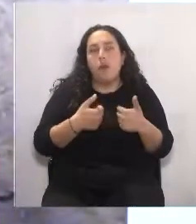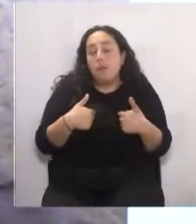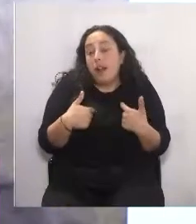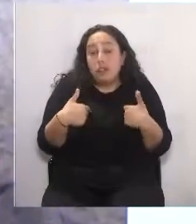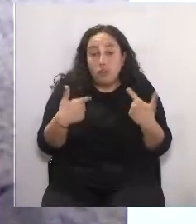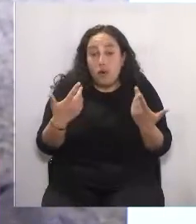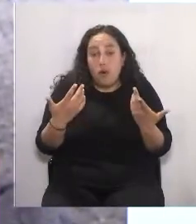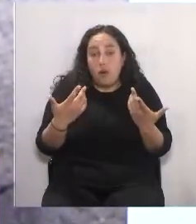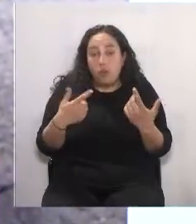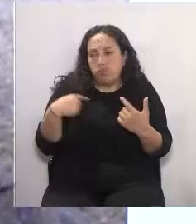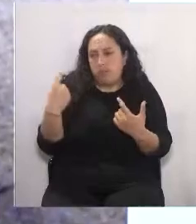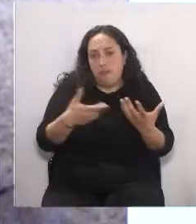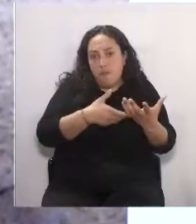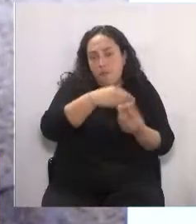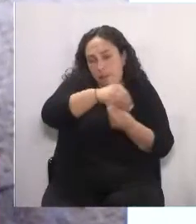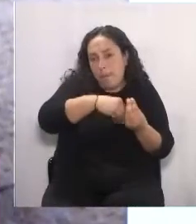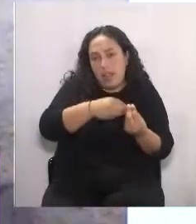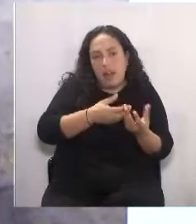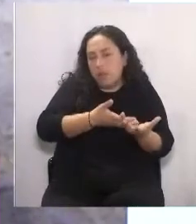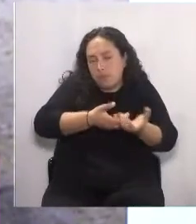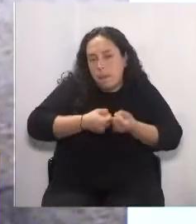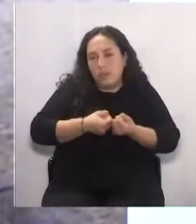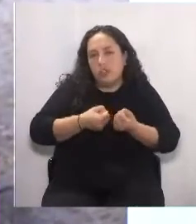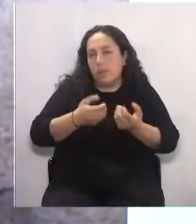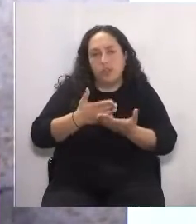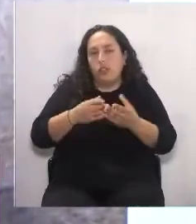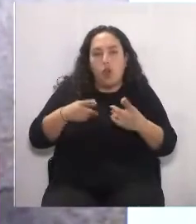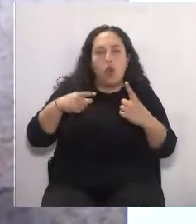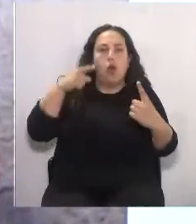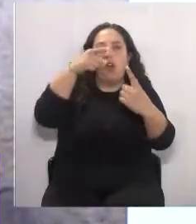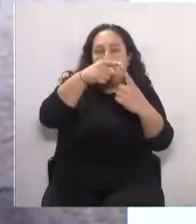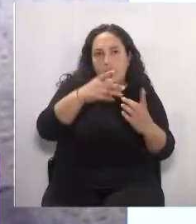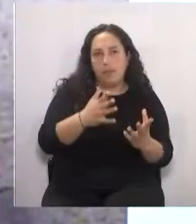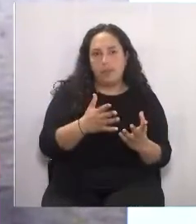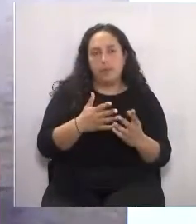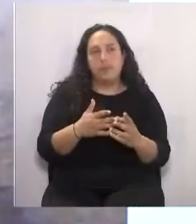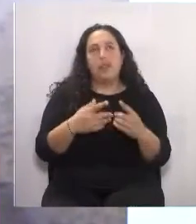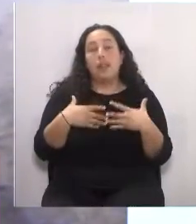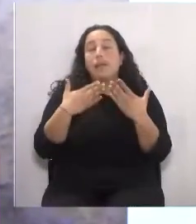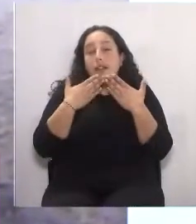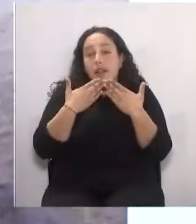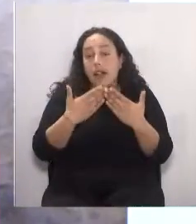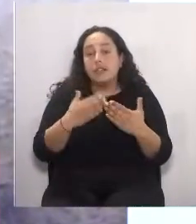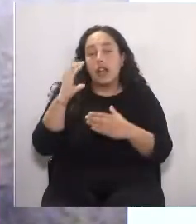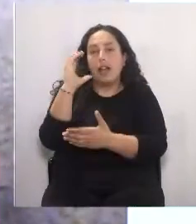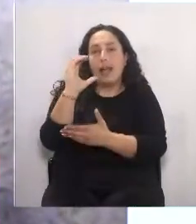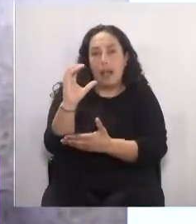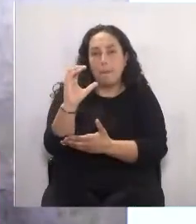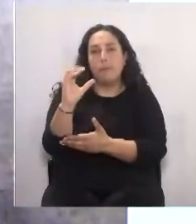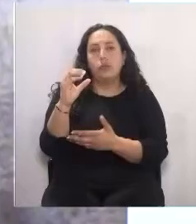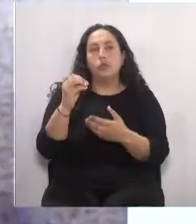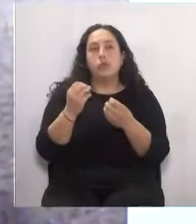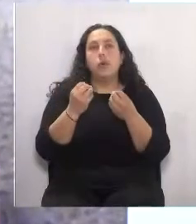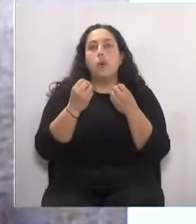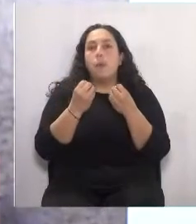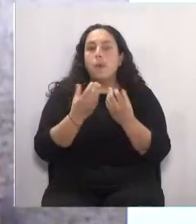a nuestras familias, para que nosotros lleguemos a donde llegamos. Y bueno, también totalmente agradecido al campus de Maldonado